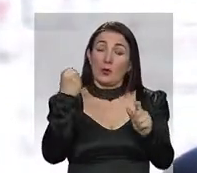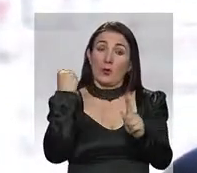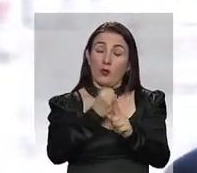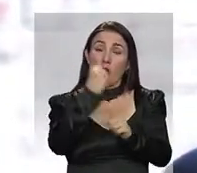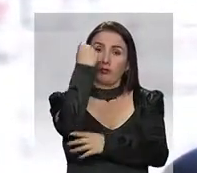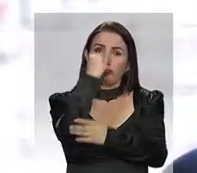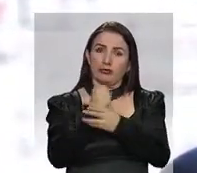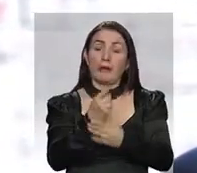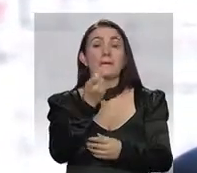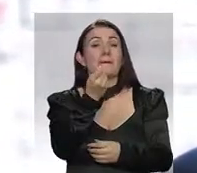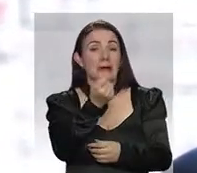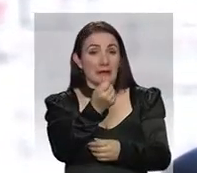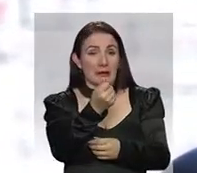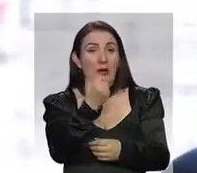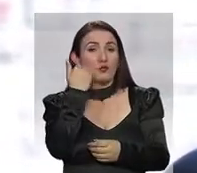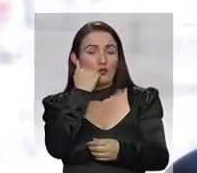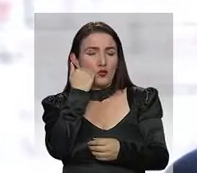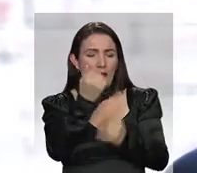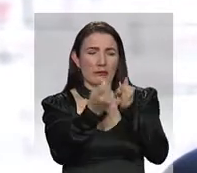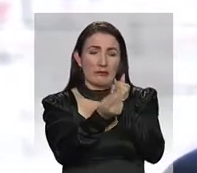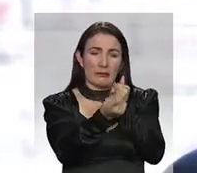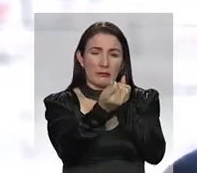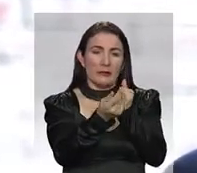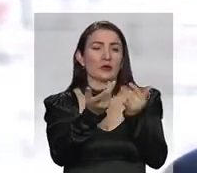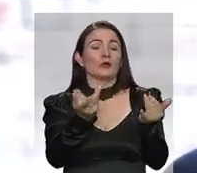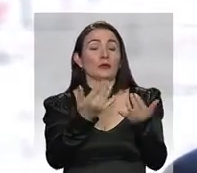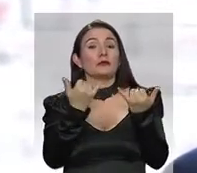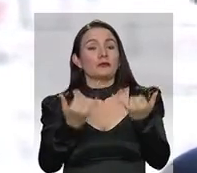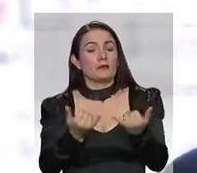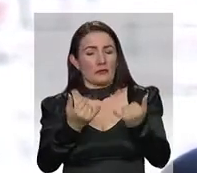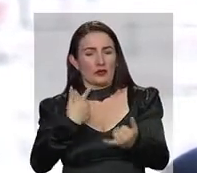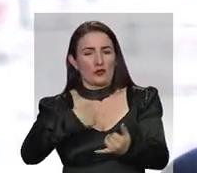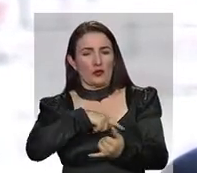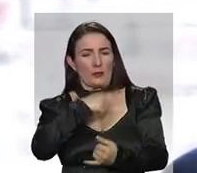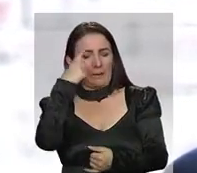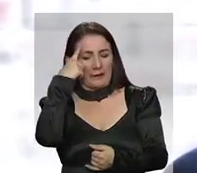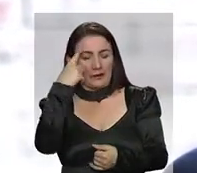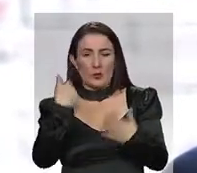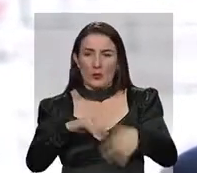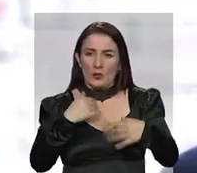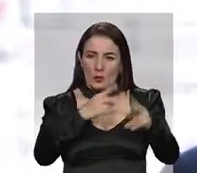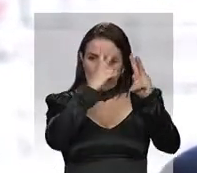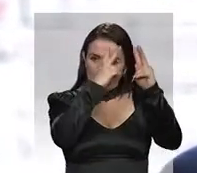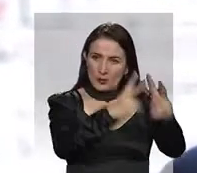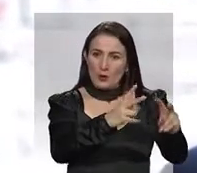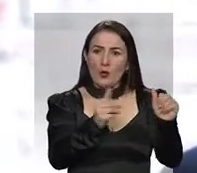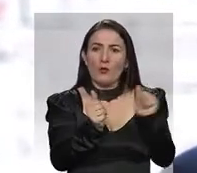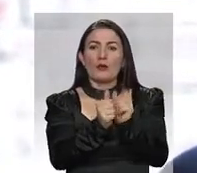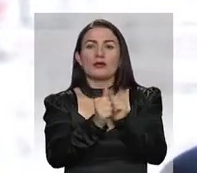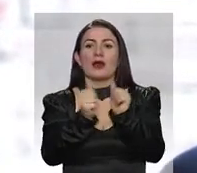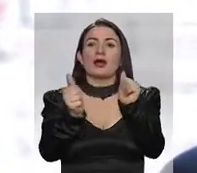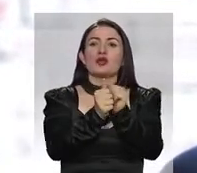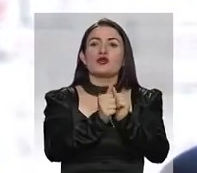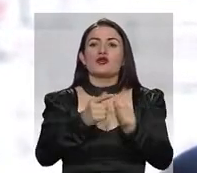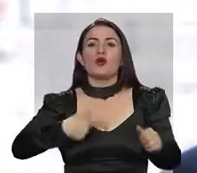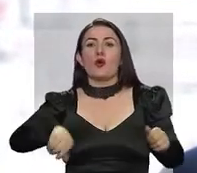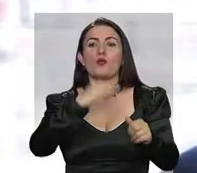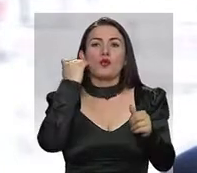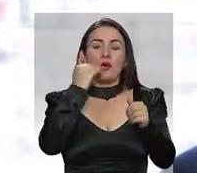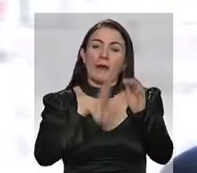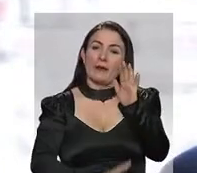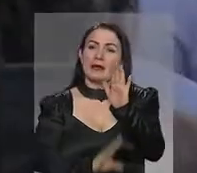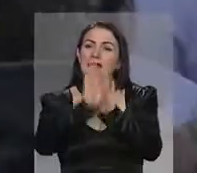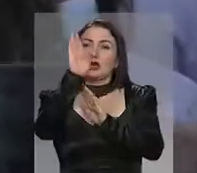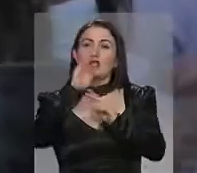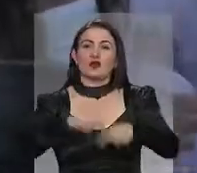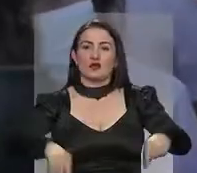tan duro, especialmente a las mujeres más vulnerables. Y esto para nosotros es un gran honor poder acompañarlos, poder estar con todos ustedes en el desarrollo